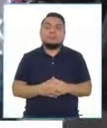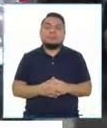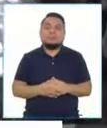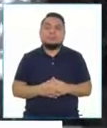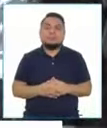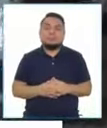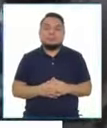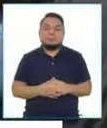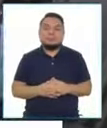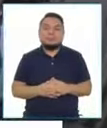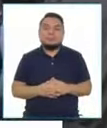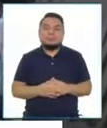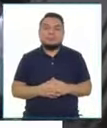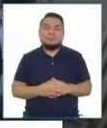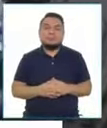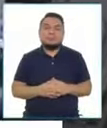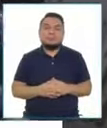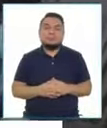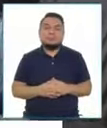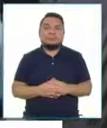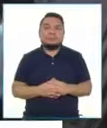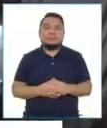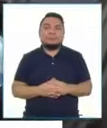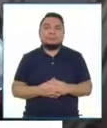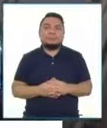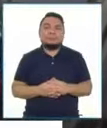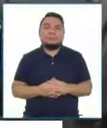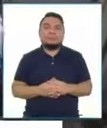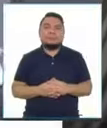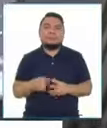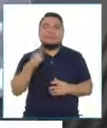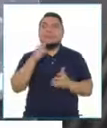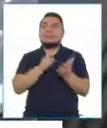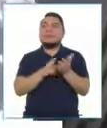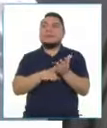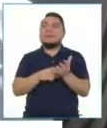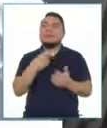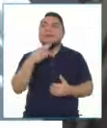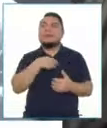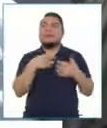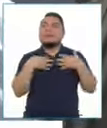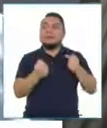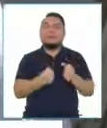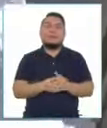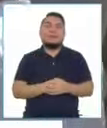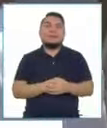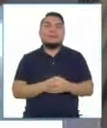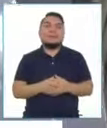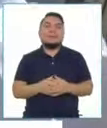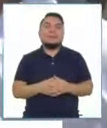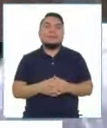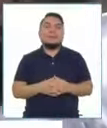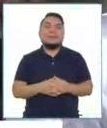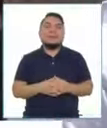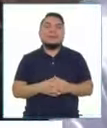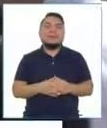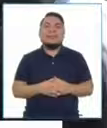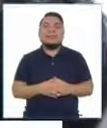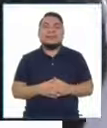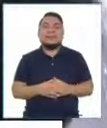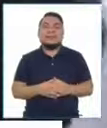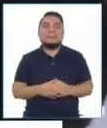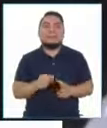todo este esfuerzo conjunto que hace eSalud, el MINSA, el Ejecutivo, para mejorar